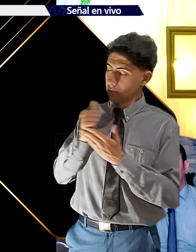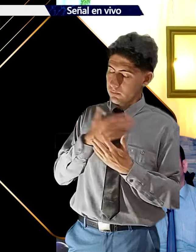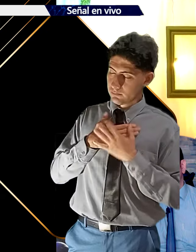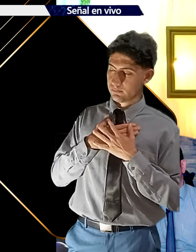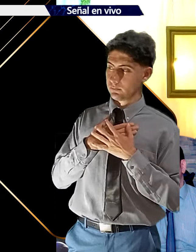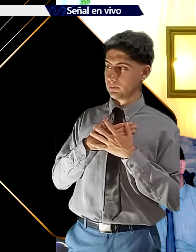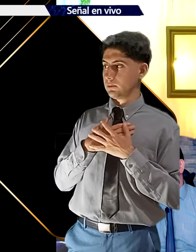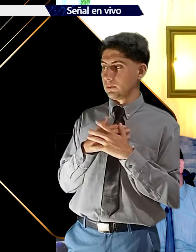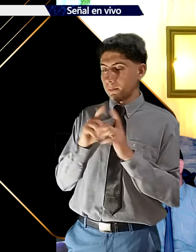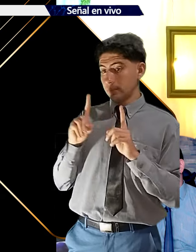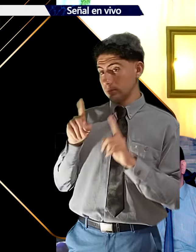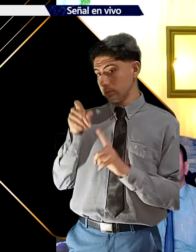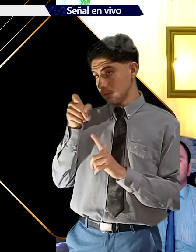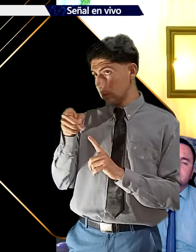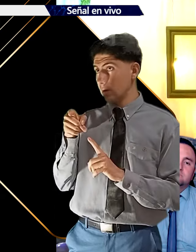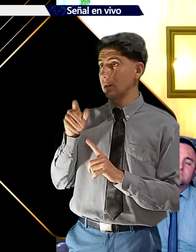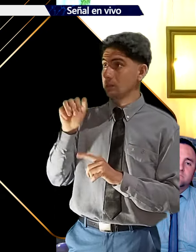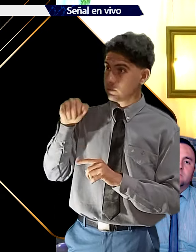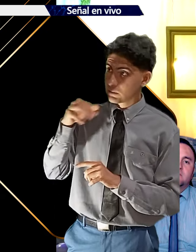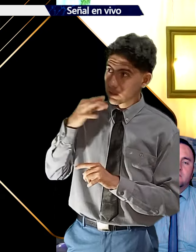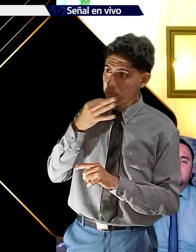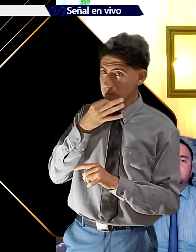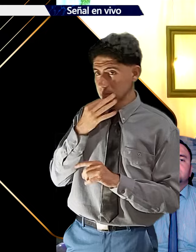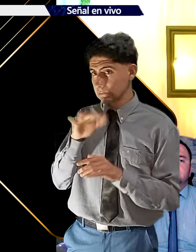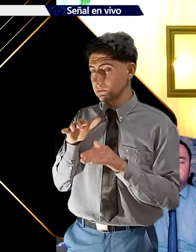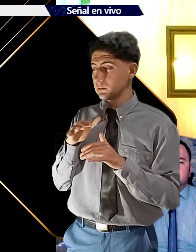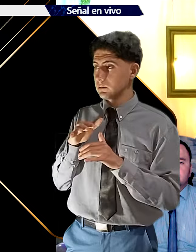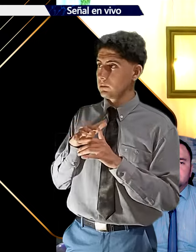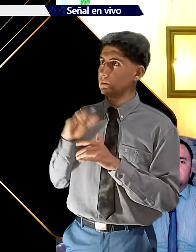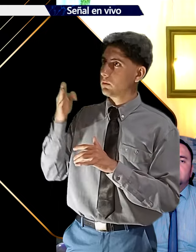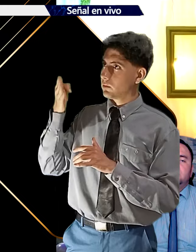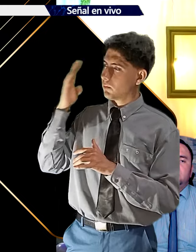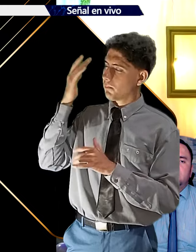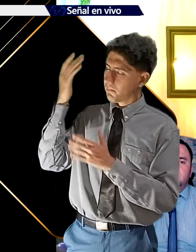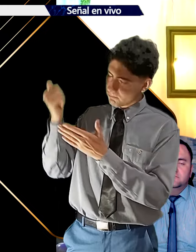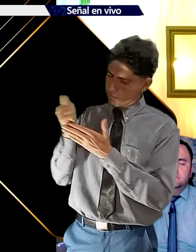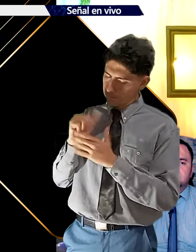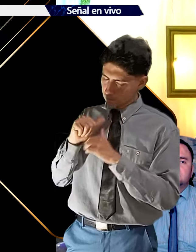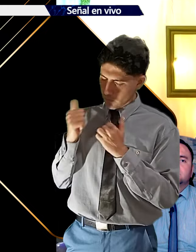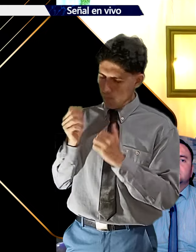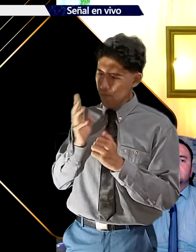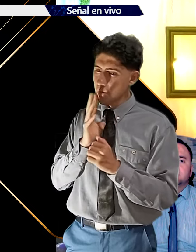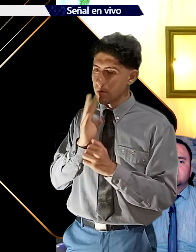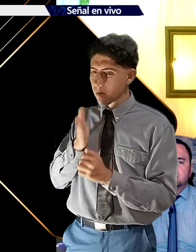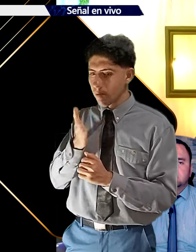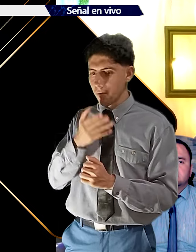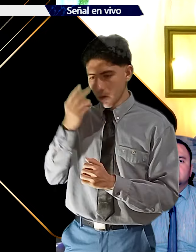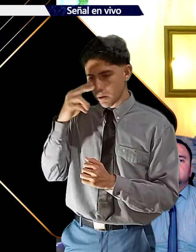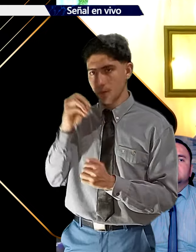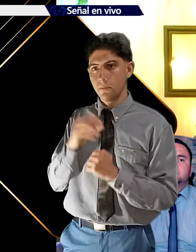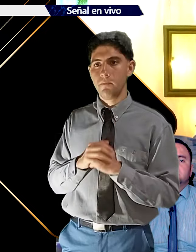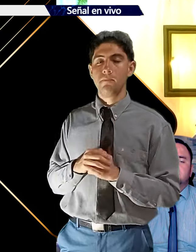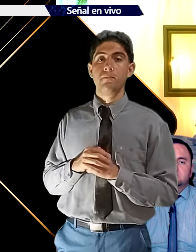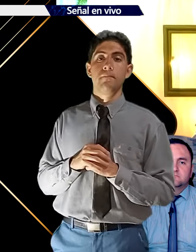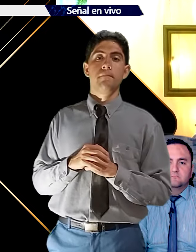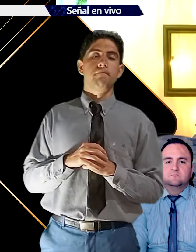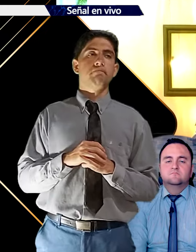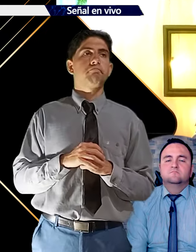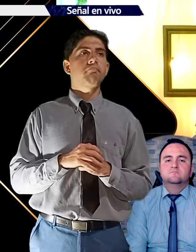también Dios use el papá para que en un momento dado lo ayude en charlas a afirmar su identidad. Le dije, hermana, haga algo. Siéntese con su